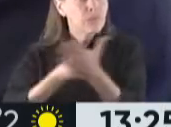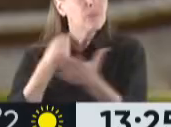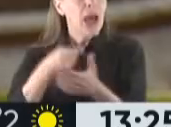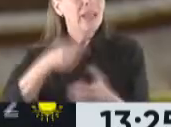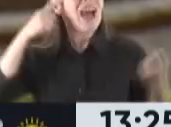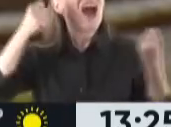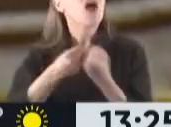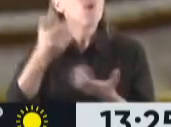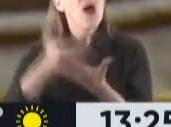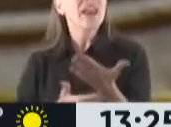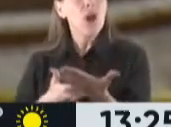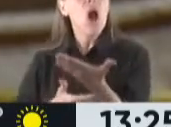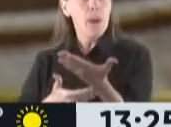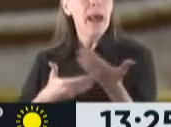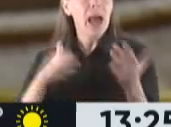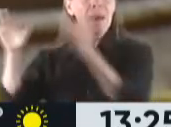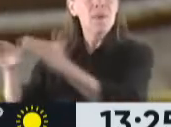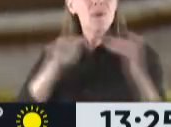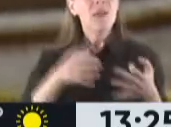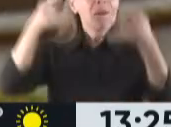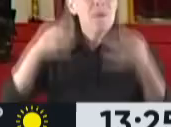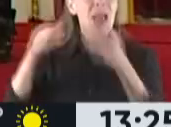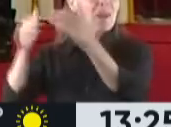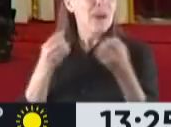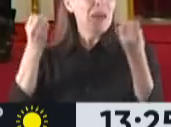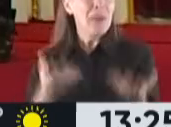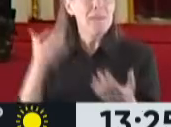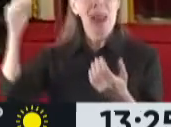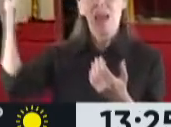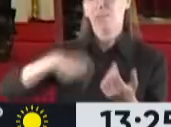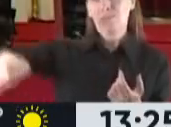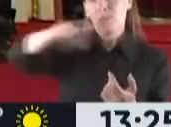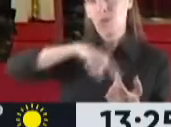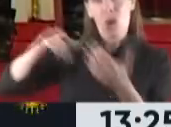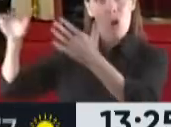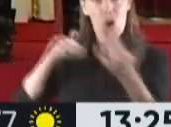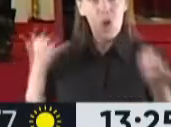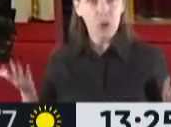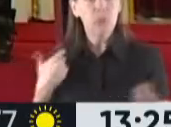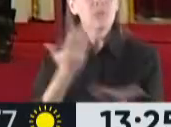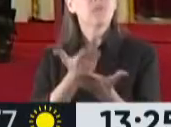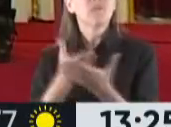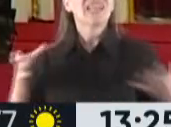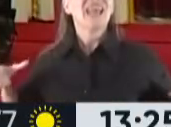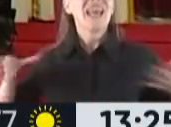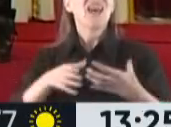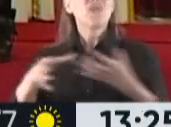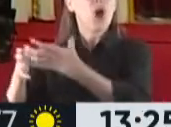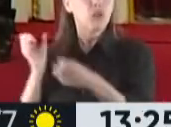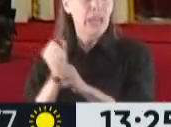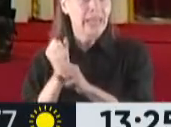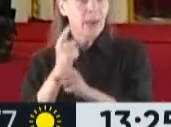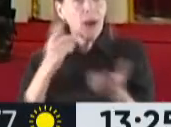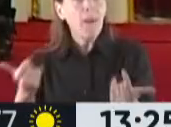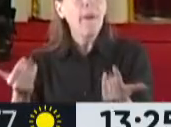de manera que sea mutuamente beneficioso para ambas partes lo antes posible. Por eso instamos a nuestros equipos a que trabajen de manera lo